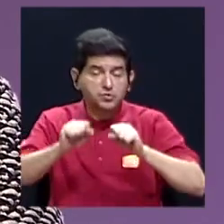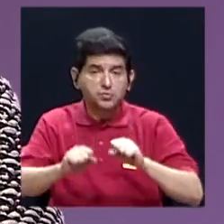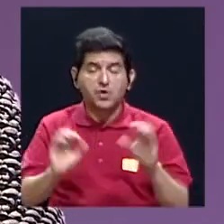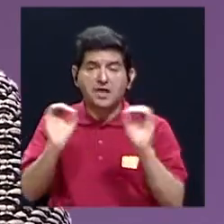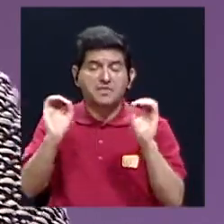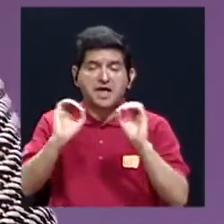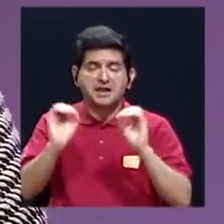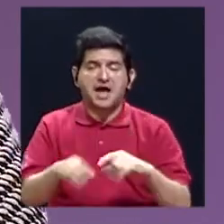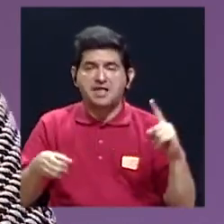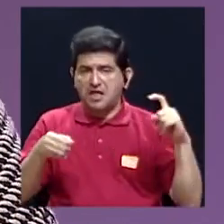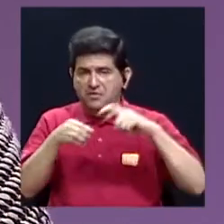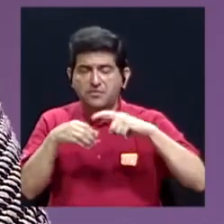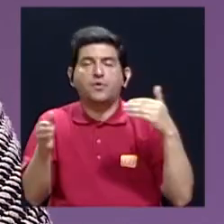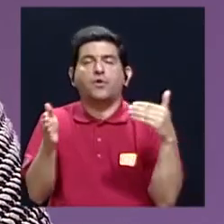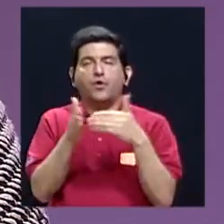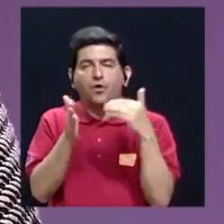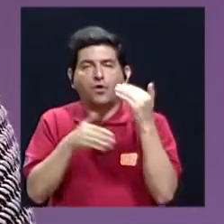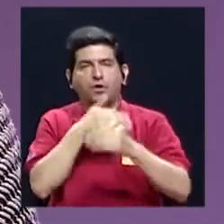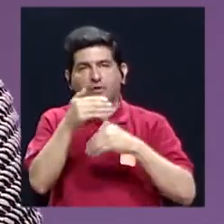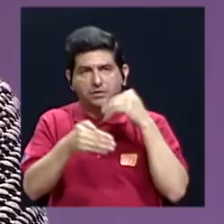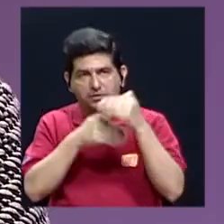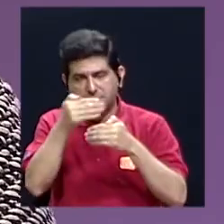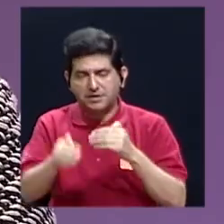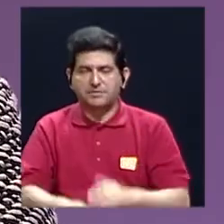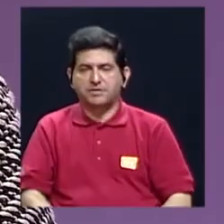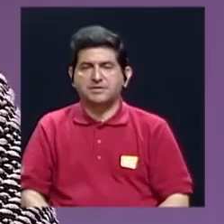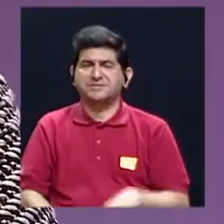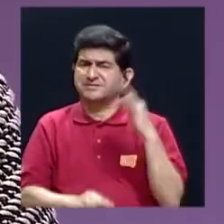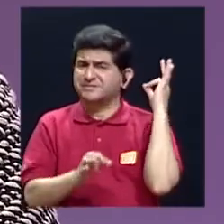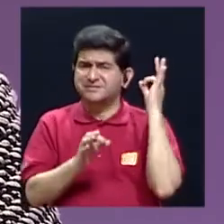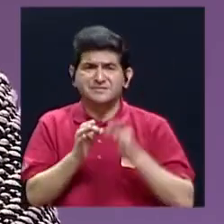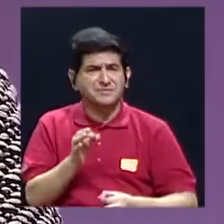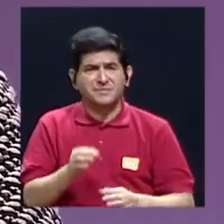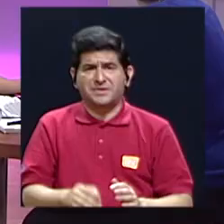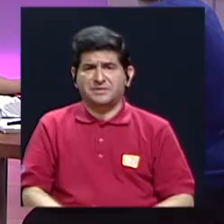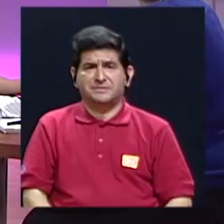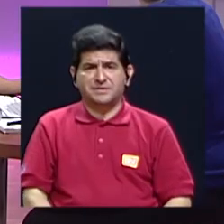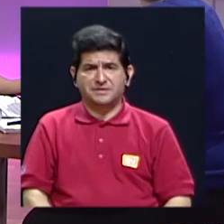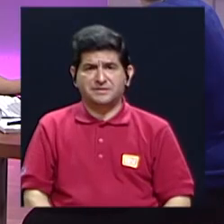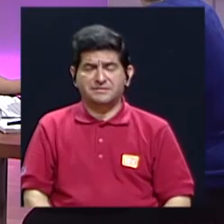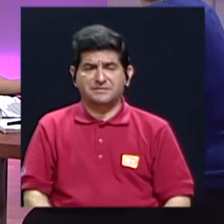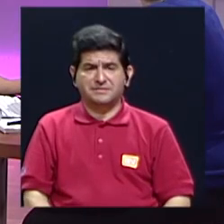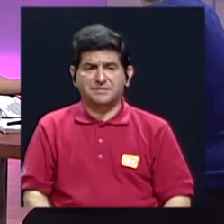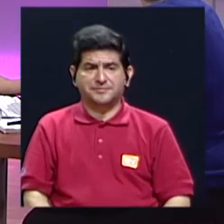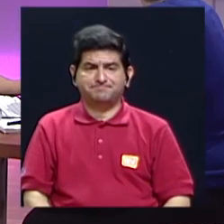ninguno fecunde, hay que repetir el procedimiento. Simplemente